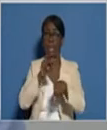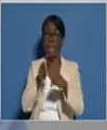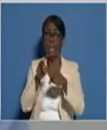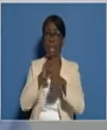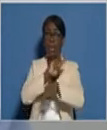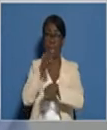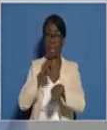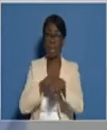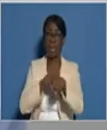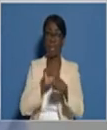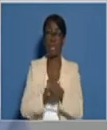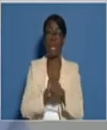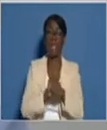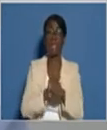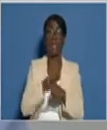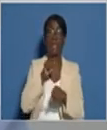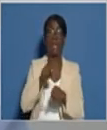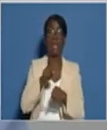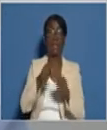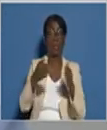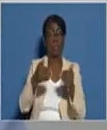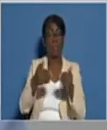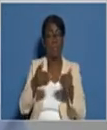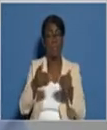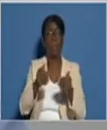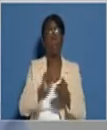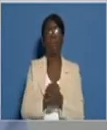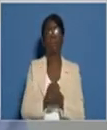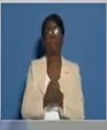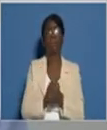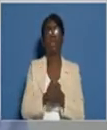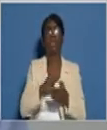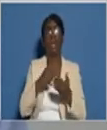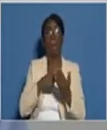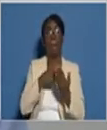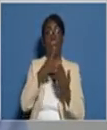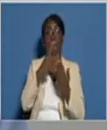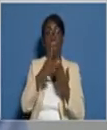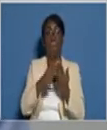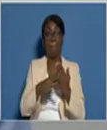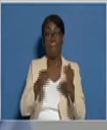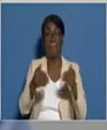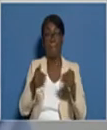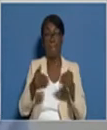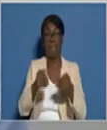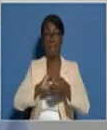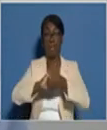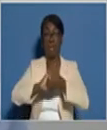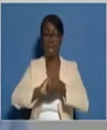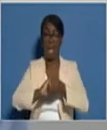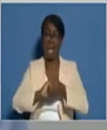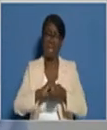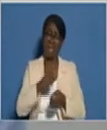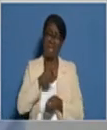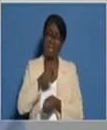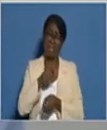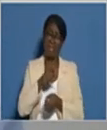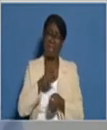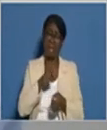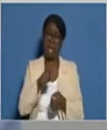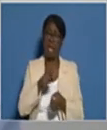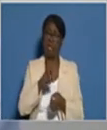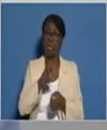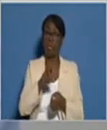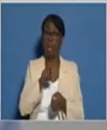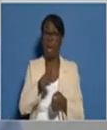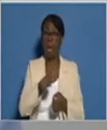de la Presidencia de la República sobre el Plan Panamá Solidario, se han establecido excepciones. Excepciones en cuanto a no recibir a los